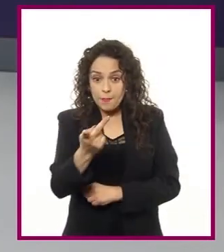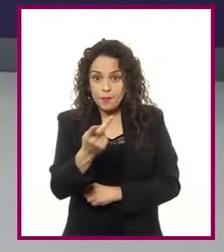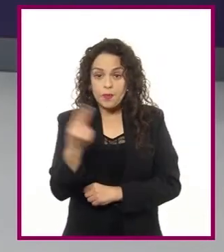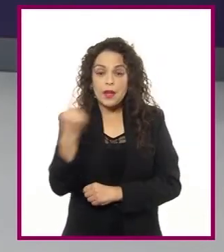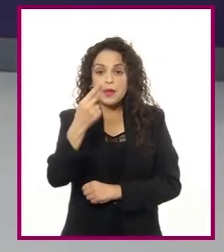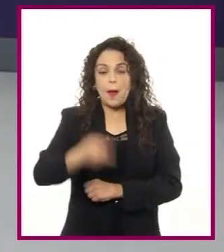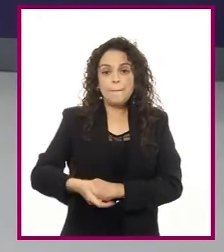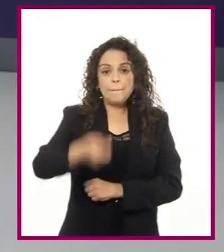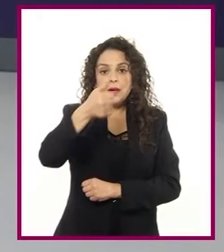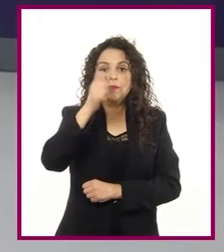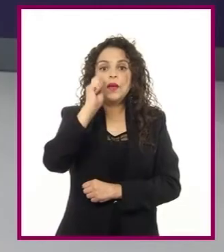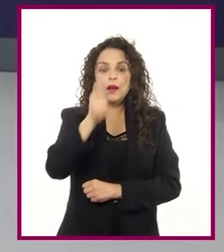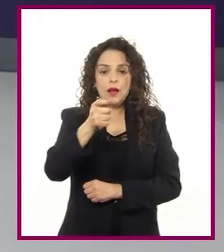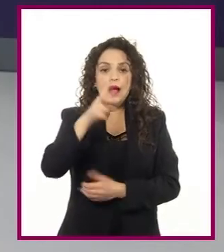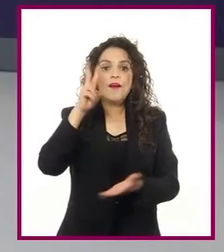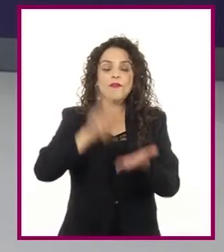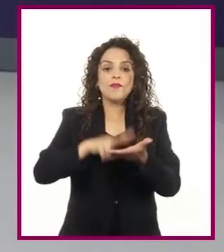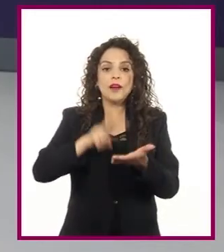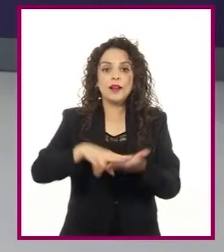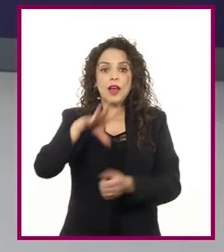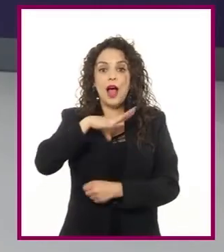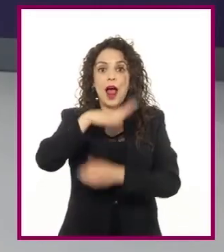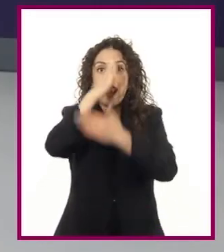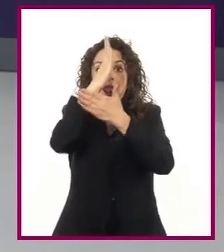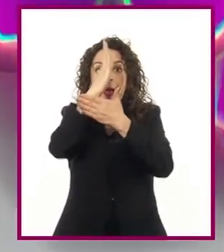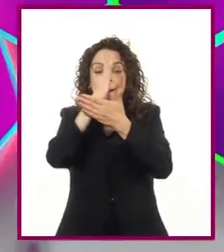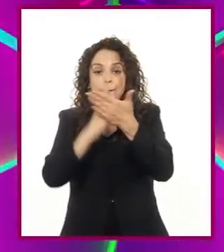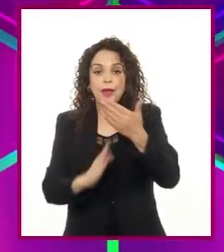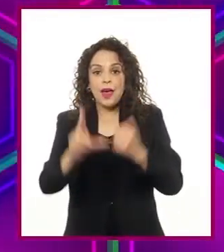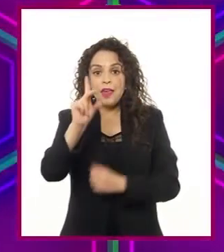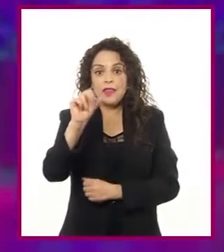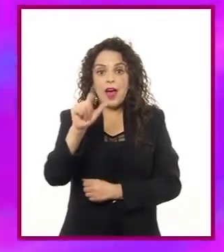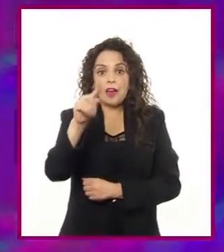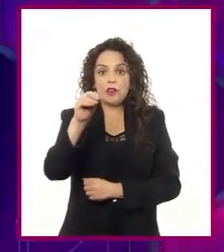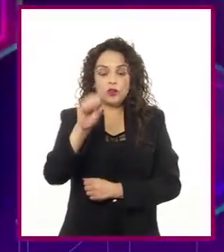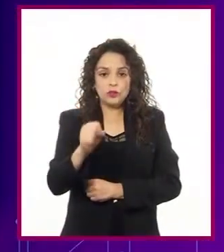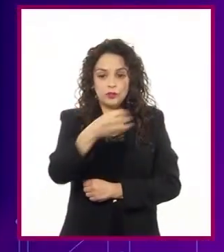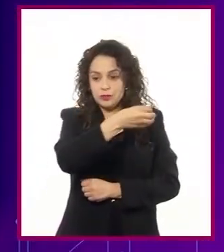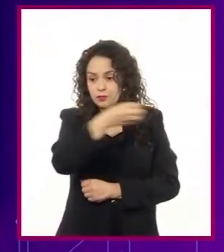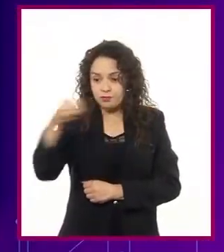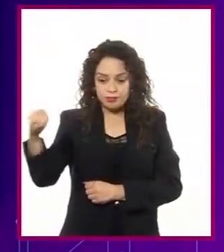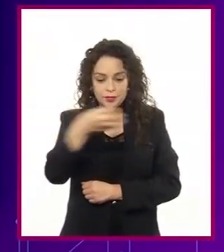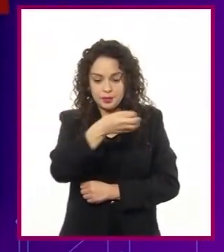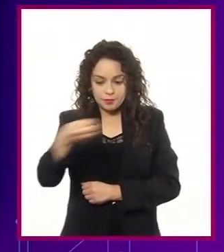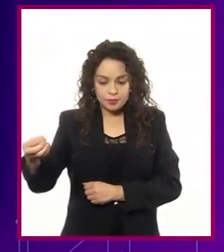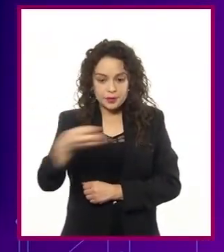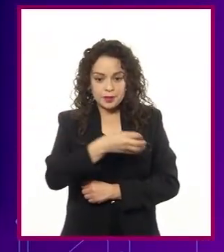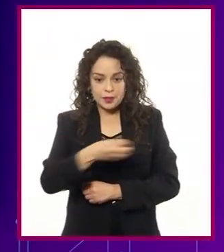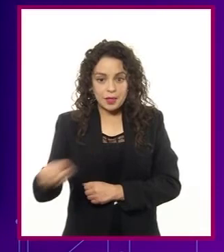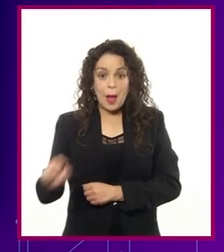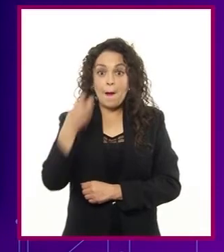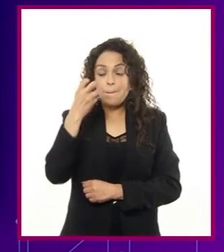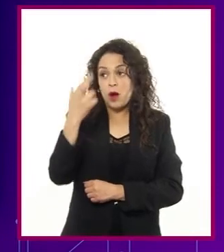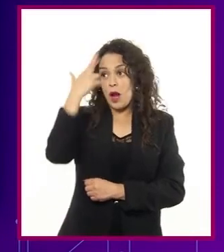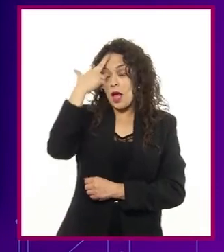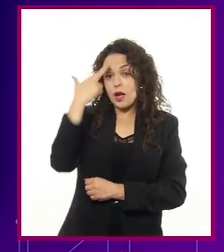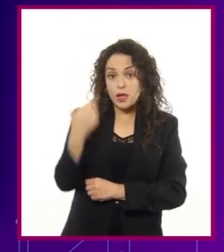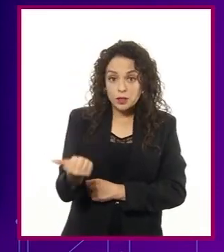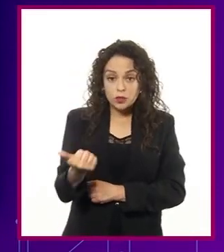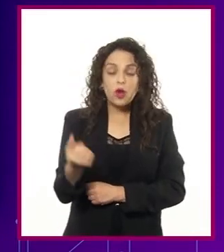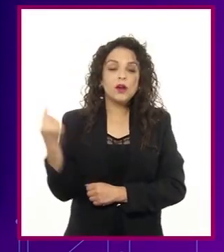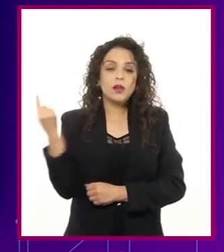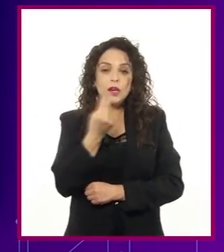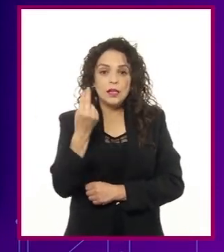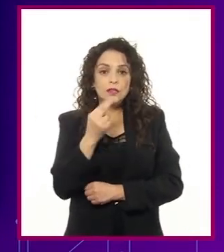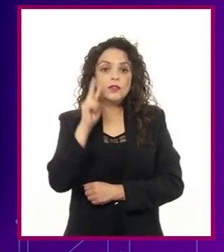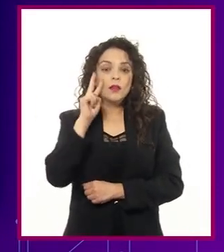el valor que se encuentra a la mitad de los datos ordenados. Por lo tanto, podemos